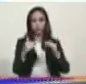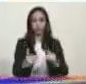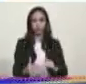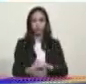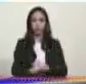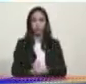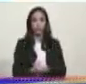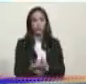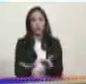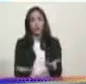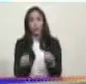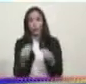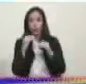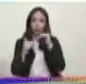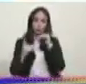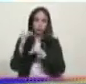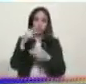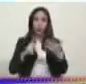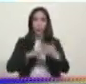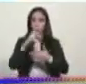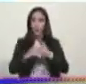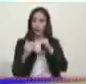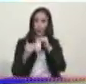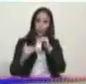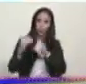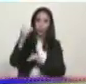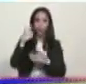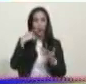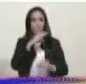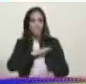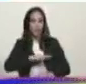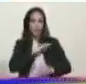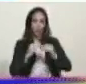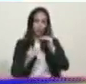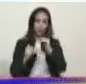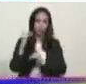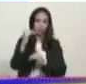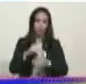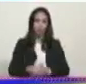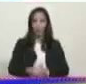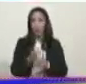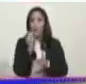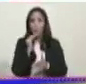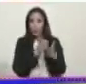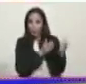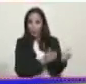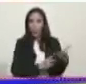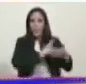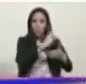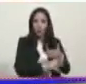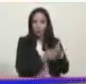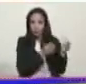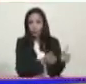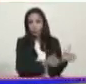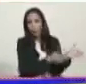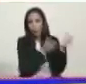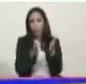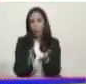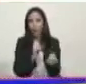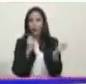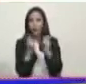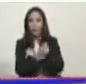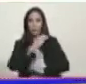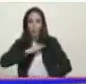El hecho de elevar un plan a misión ya es un ascenso. Cuando yo creo